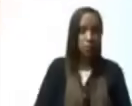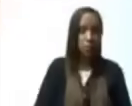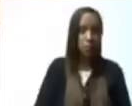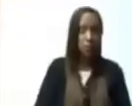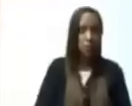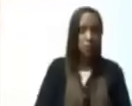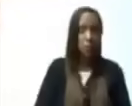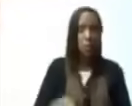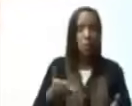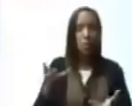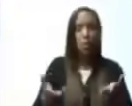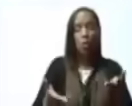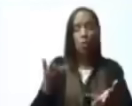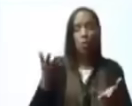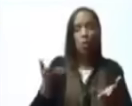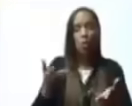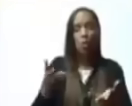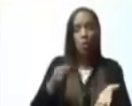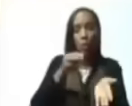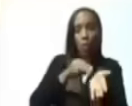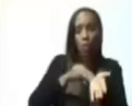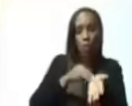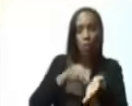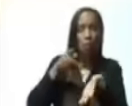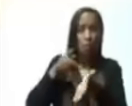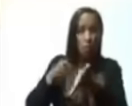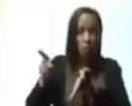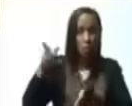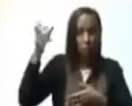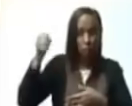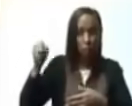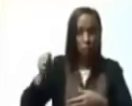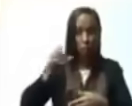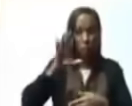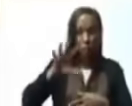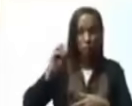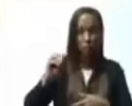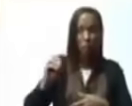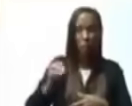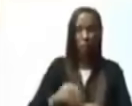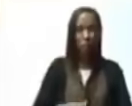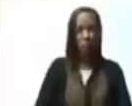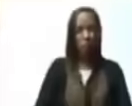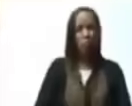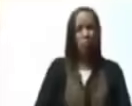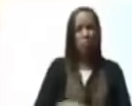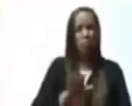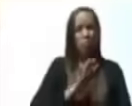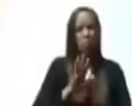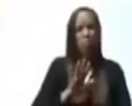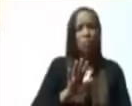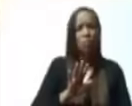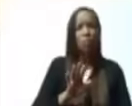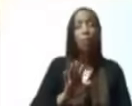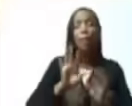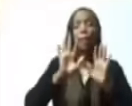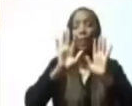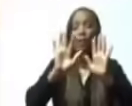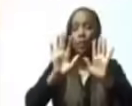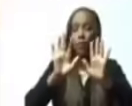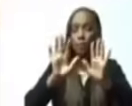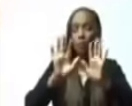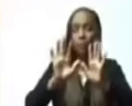cantidad pero violar el artículo 43 de la